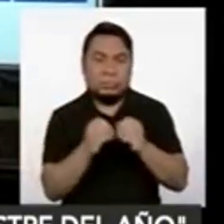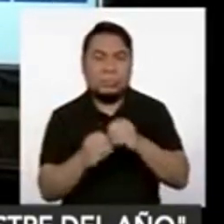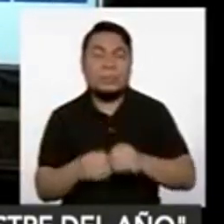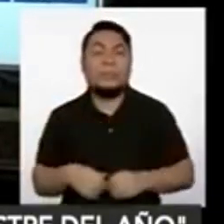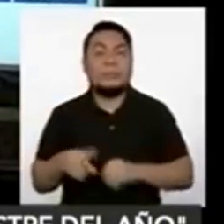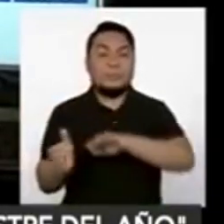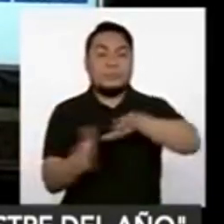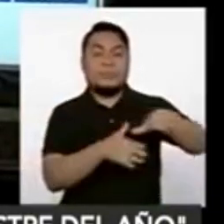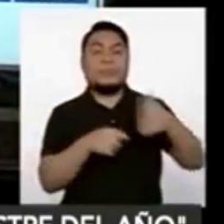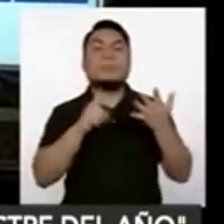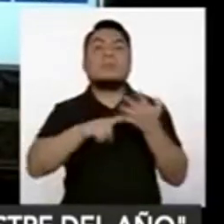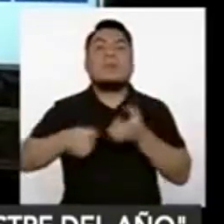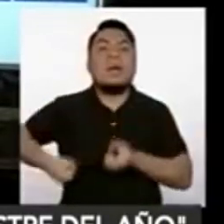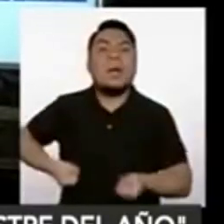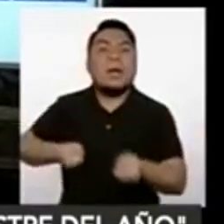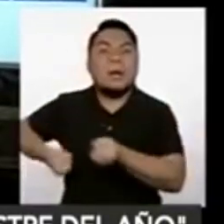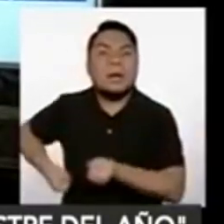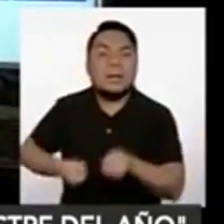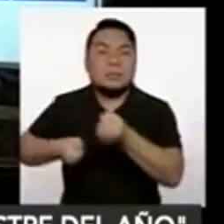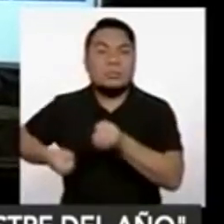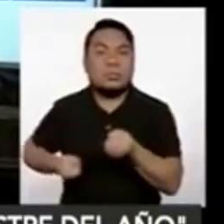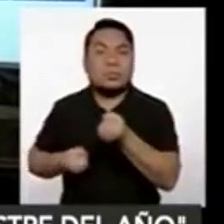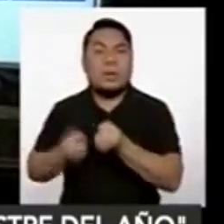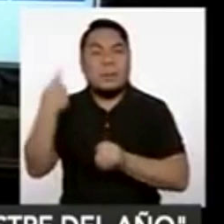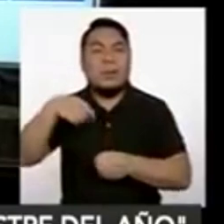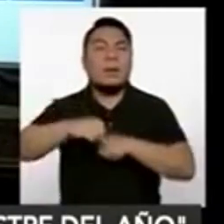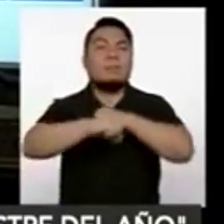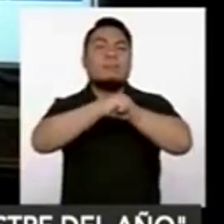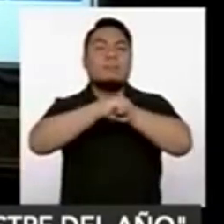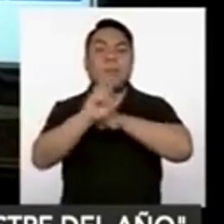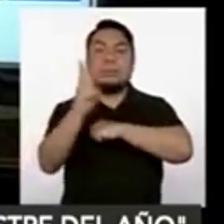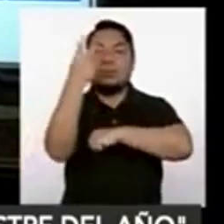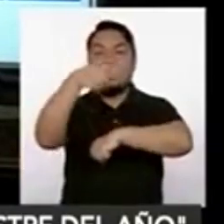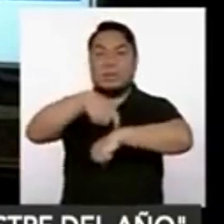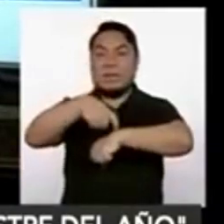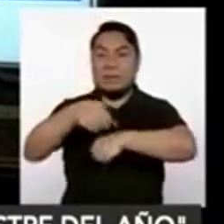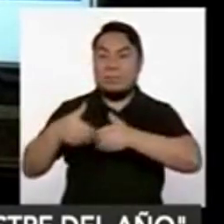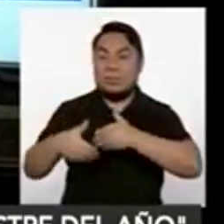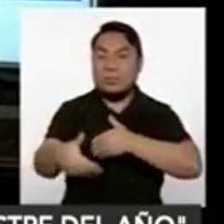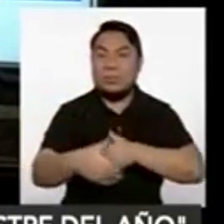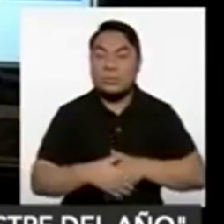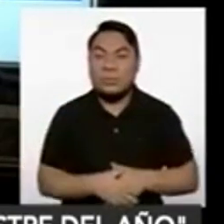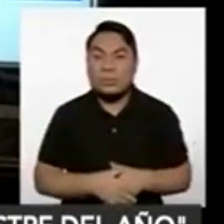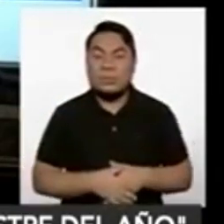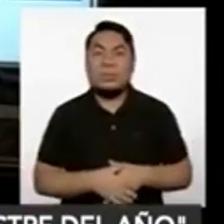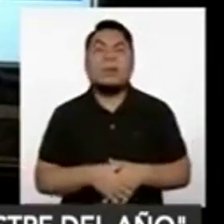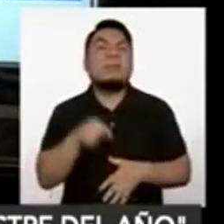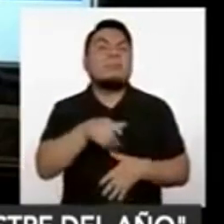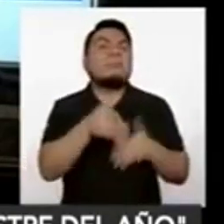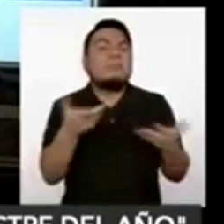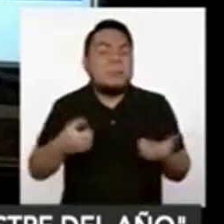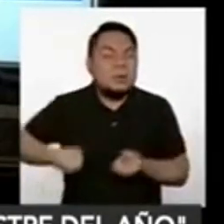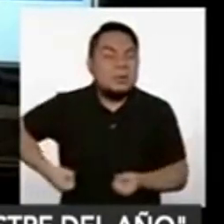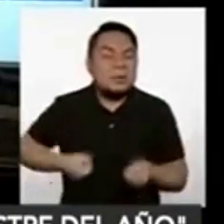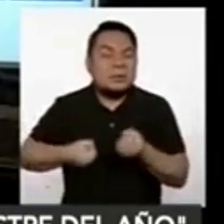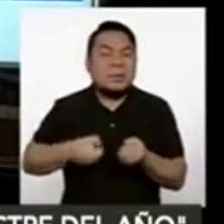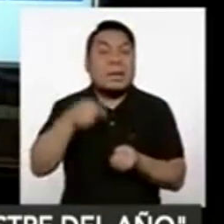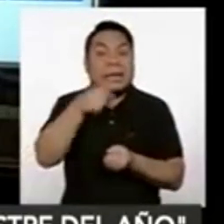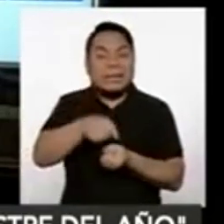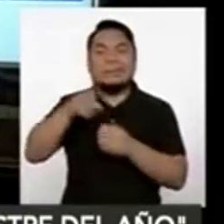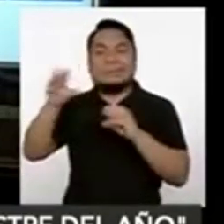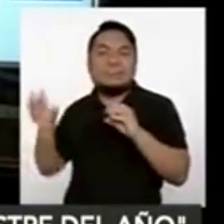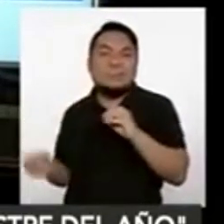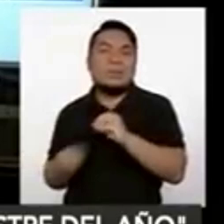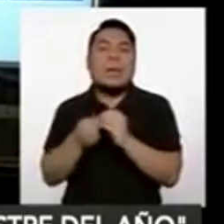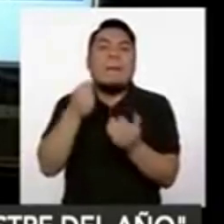Agricultura, para la campaña del segundo semestre, vamos a asignarle